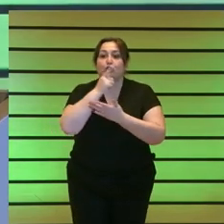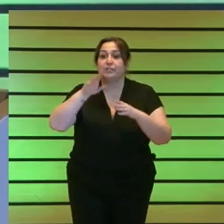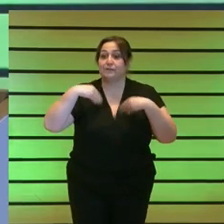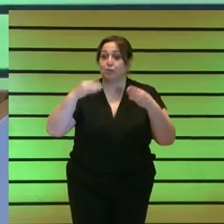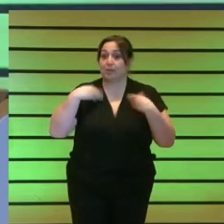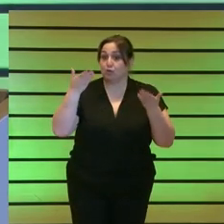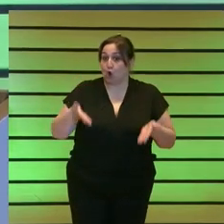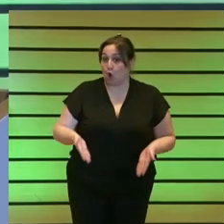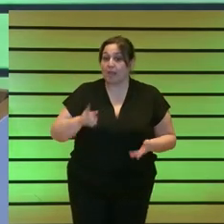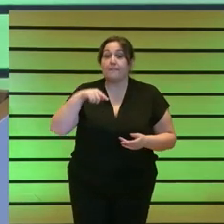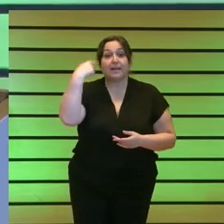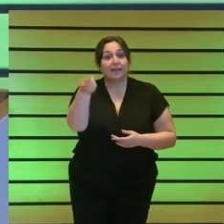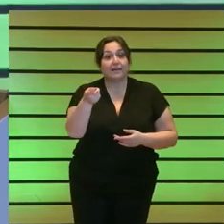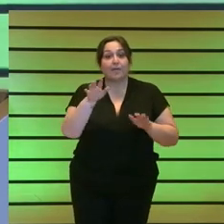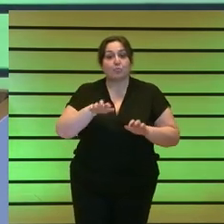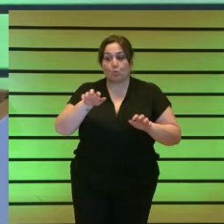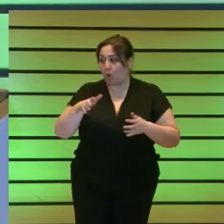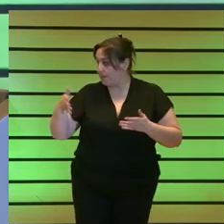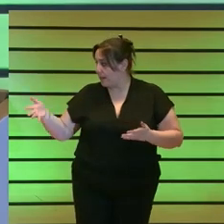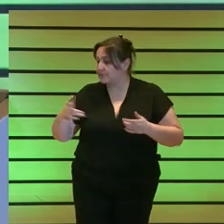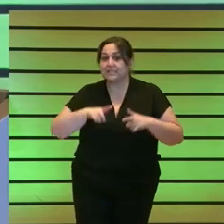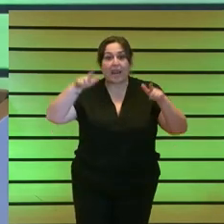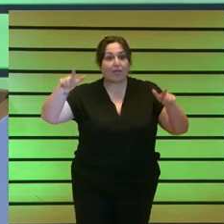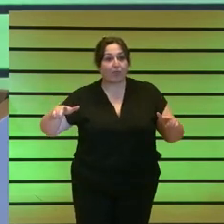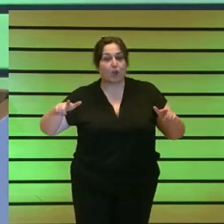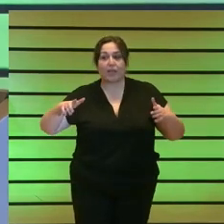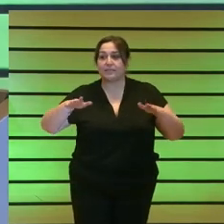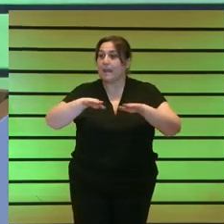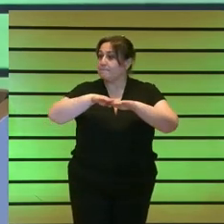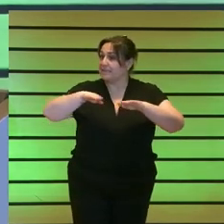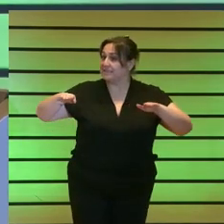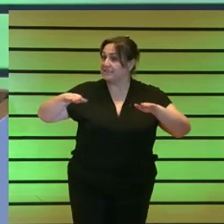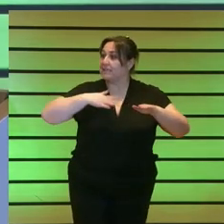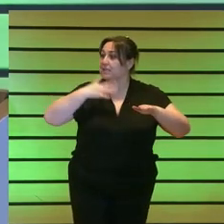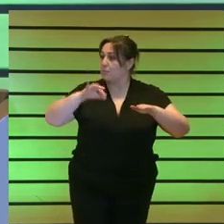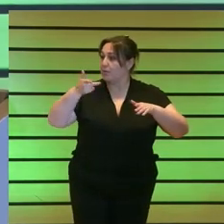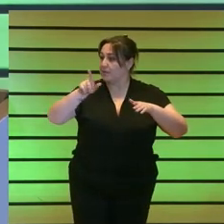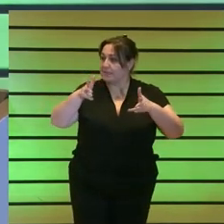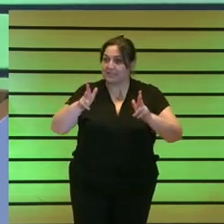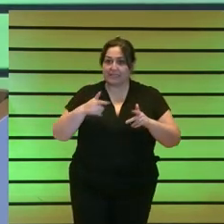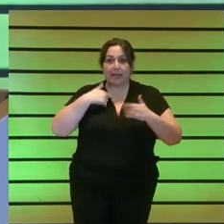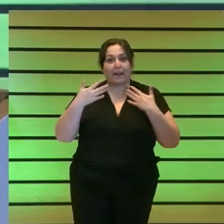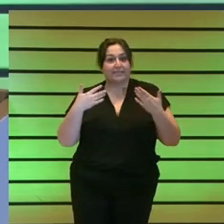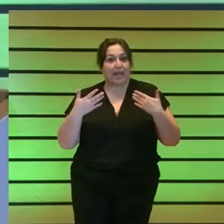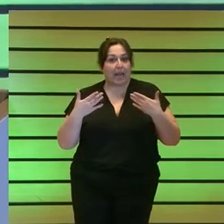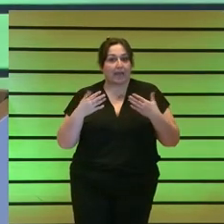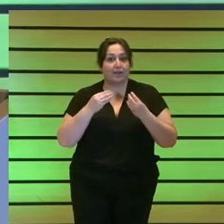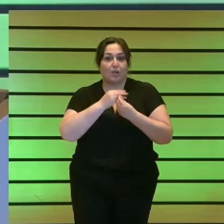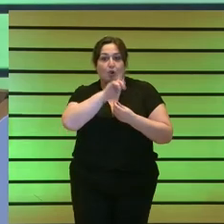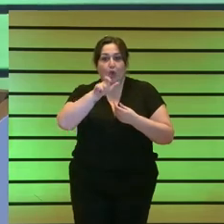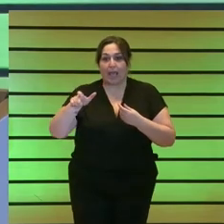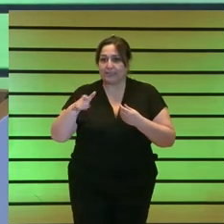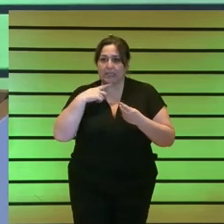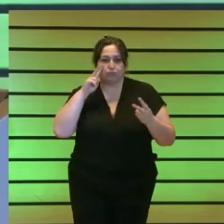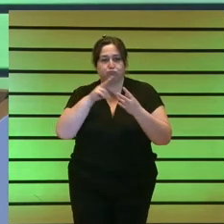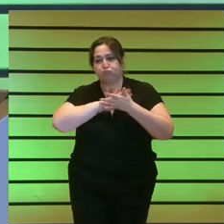y mañana del mobiliario de las instalaciones de las salas de las mesitas que os podéis sentar para charlar con gente